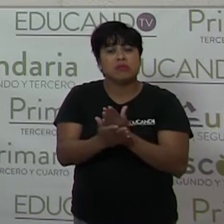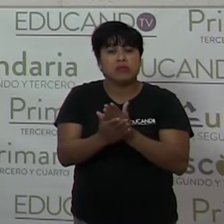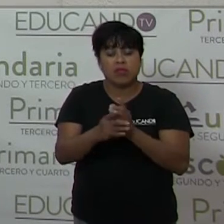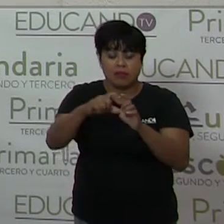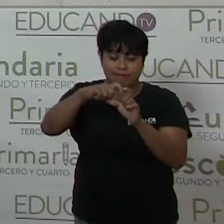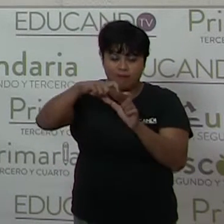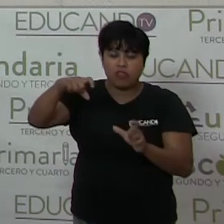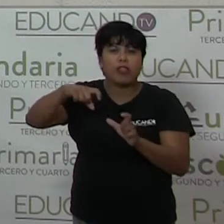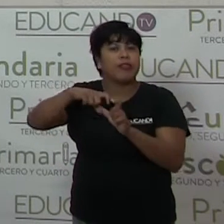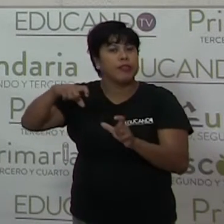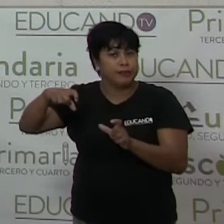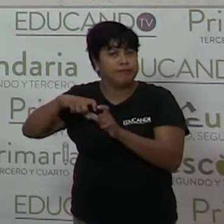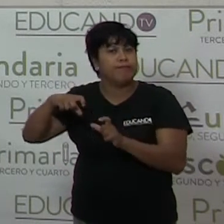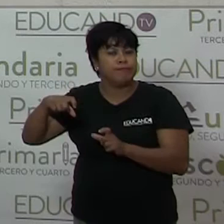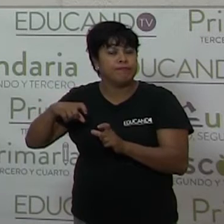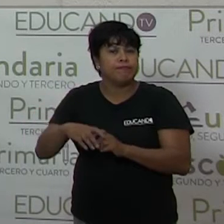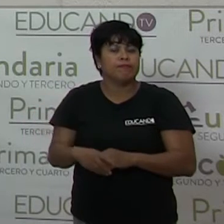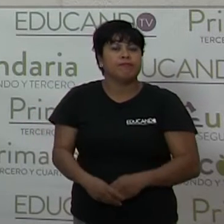folletos